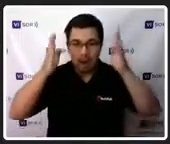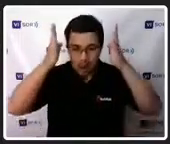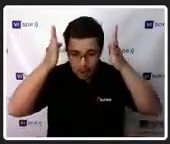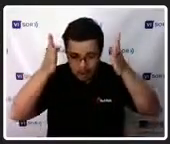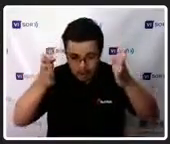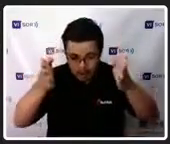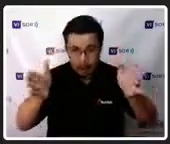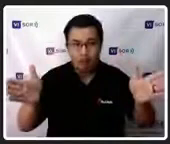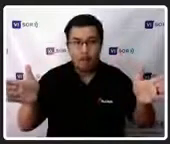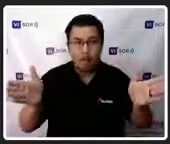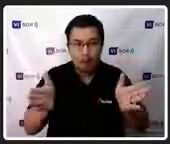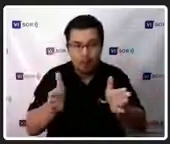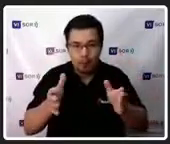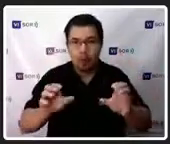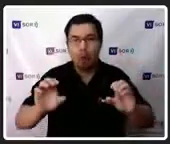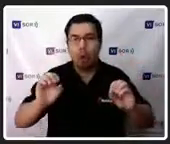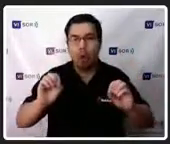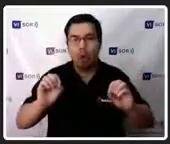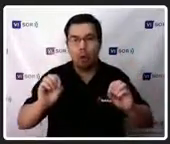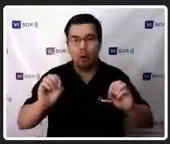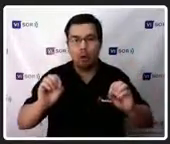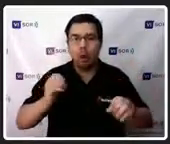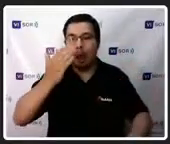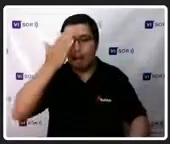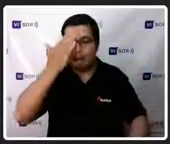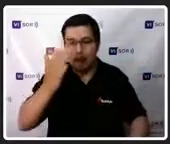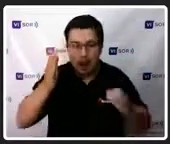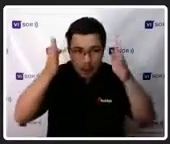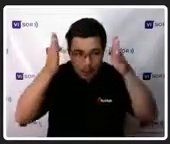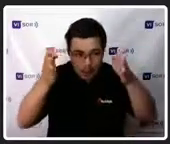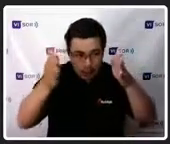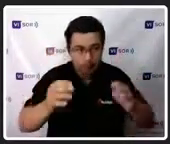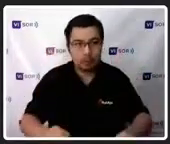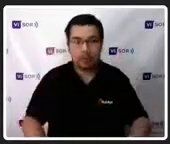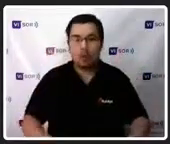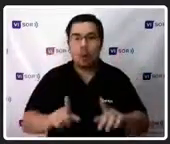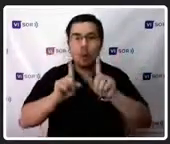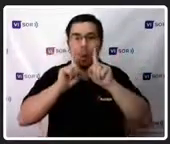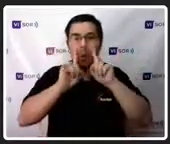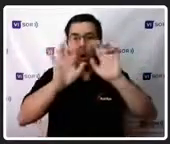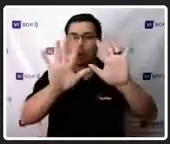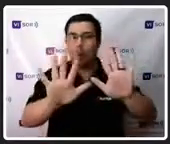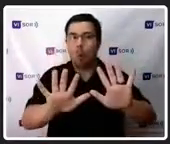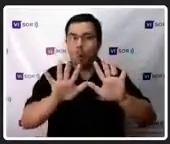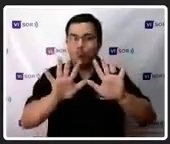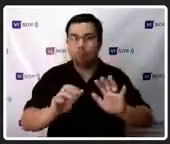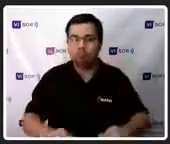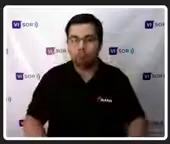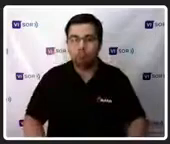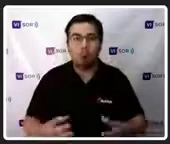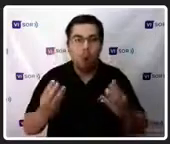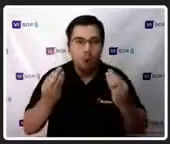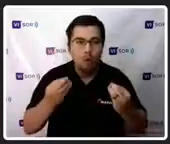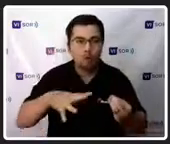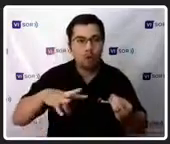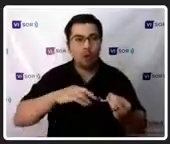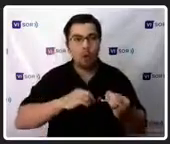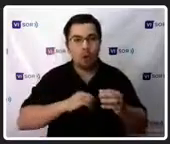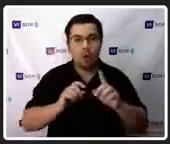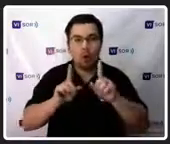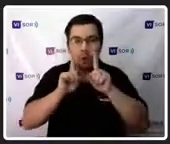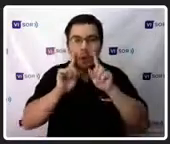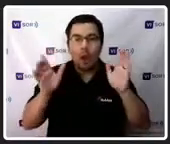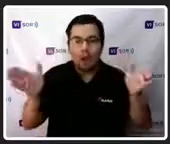bien atendido en un hotel pequeño, que ser mal atendido en un hotel lujoso. Entonces, obviamente, como nuestro hotel es más pequeño, la personalización obviamente también se puede